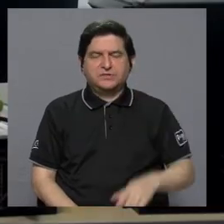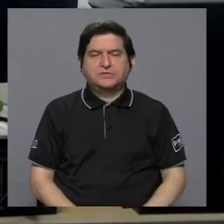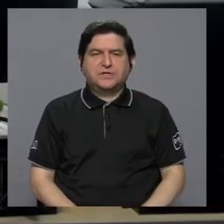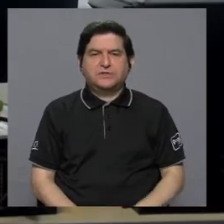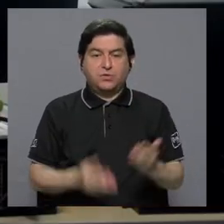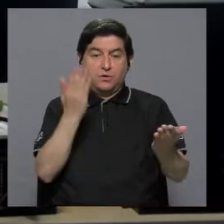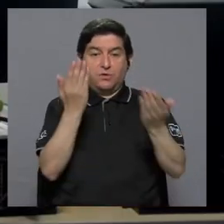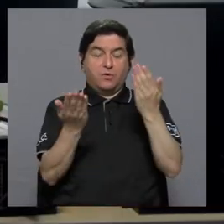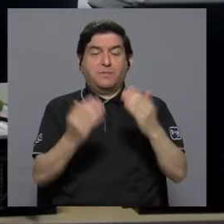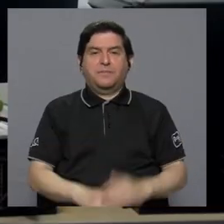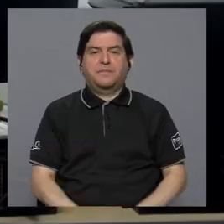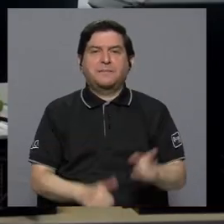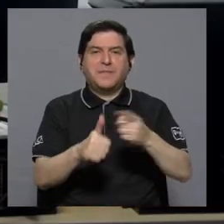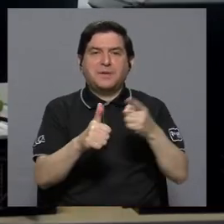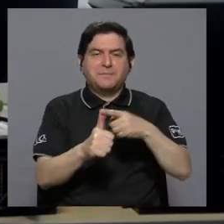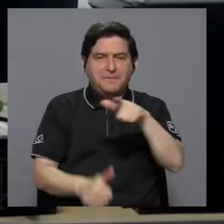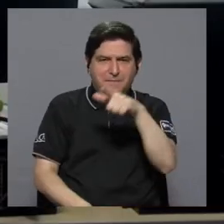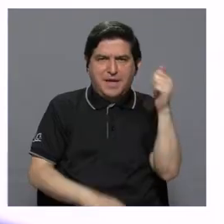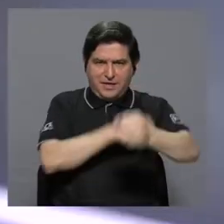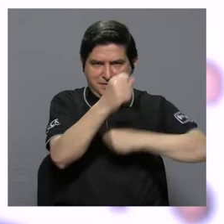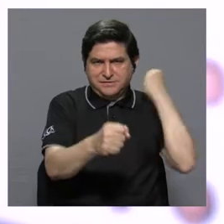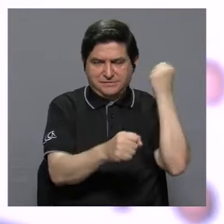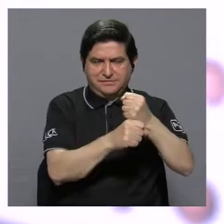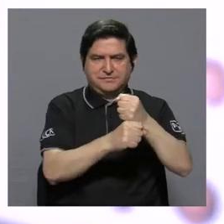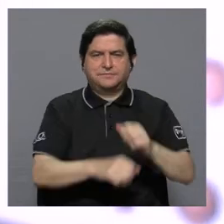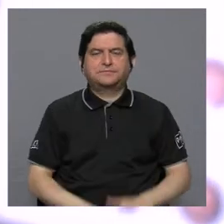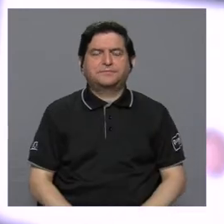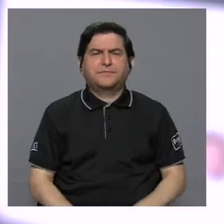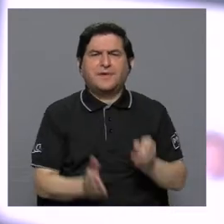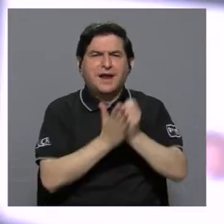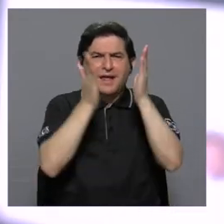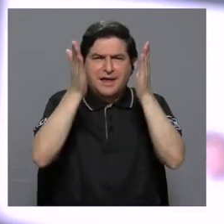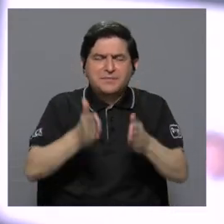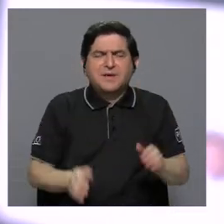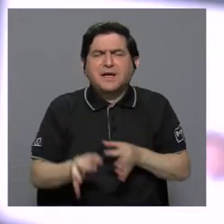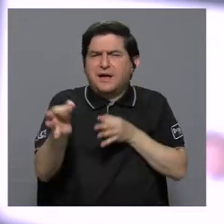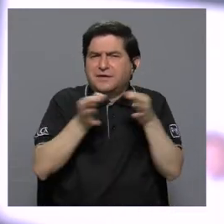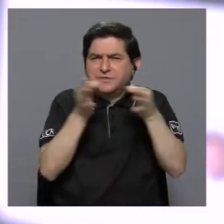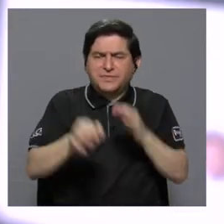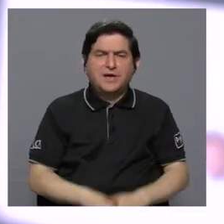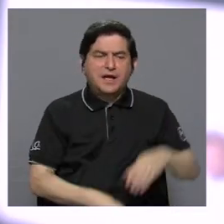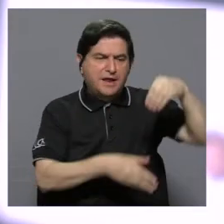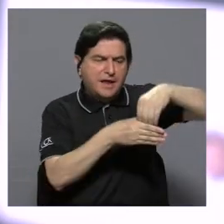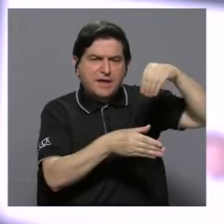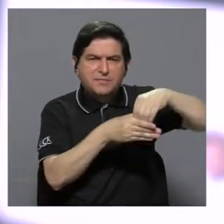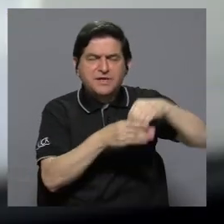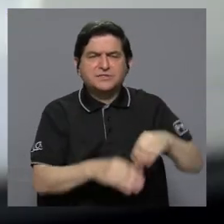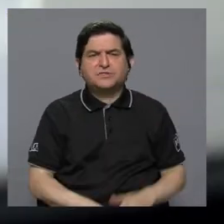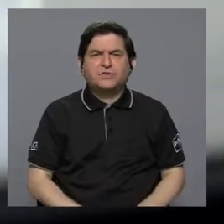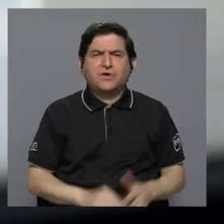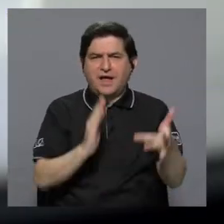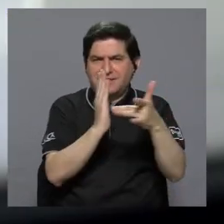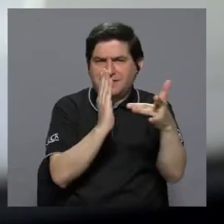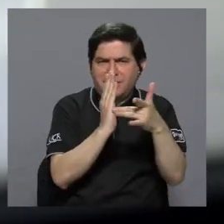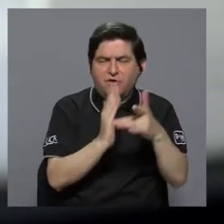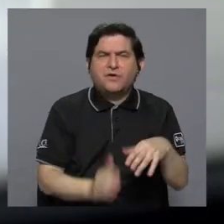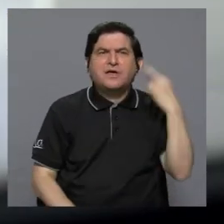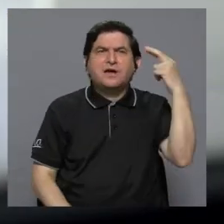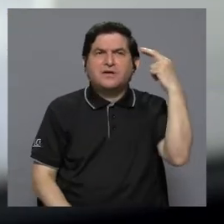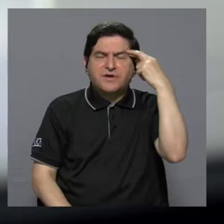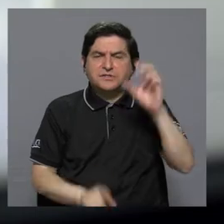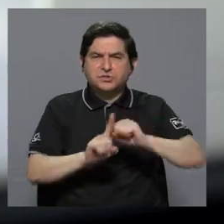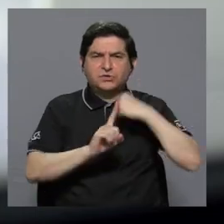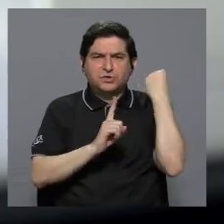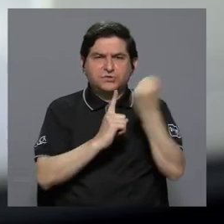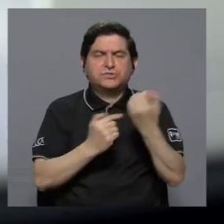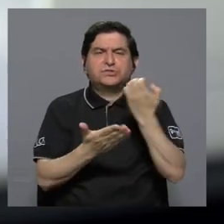en comparación con los primeros meses del año. El investigador explicó que la inversión en TICs responde más a la